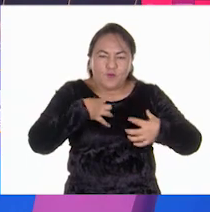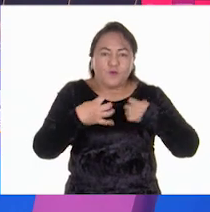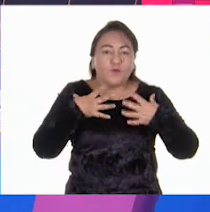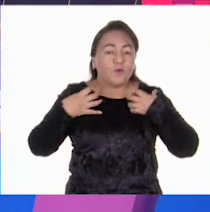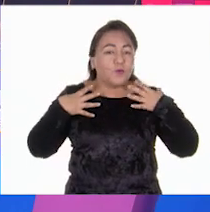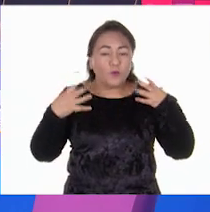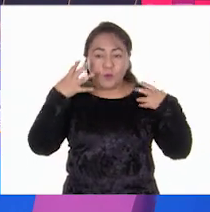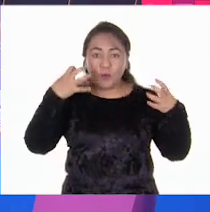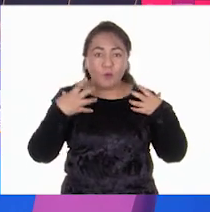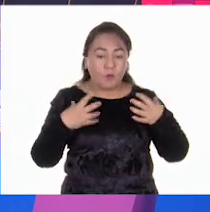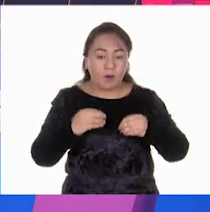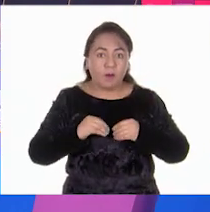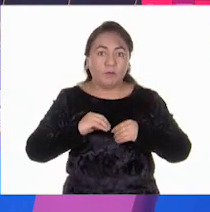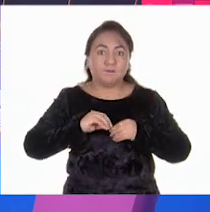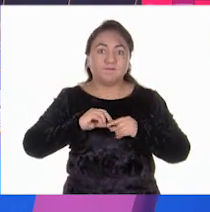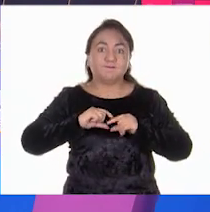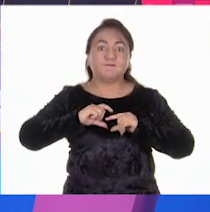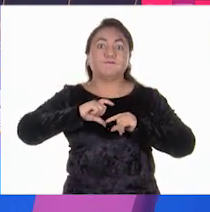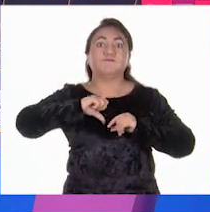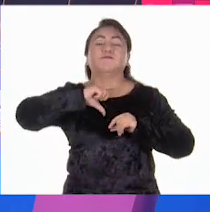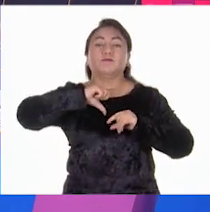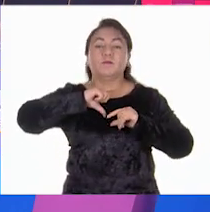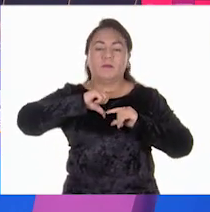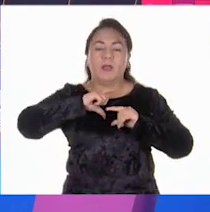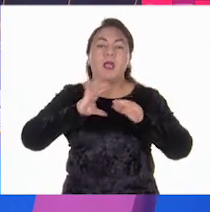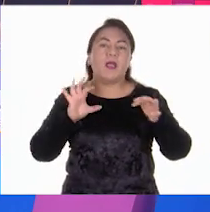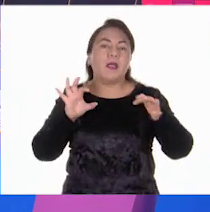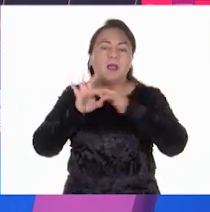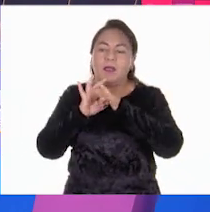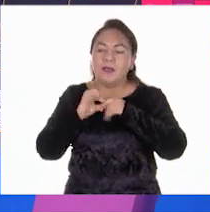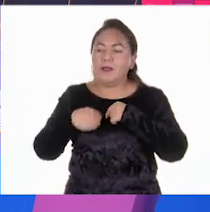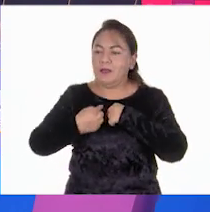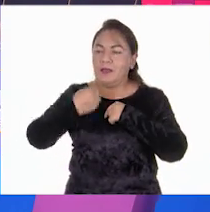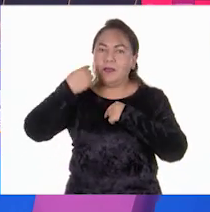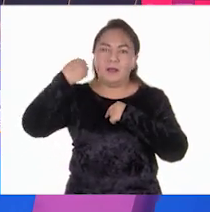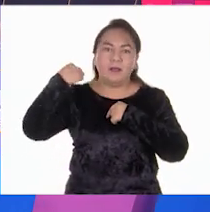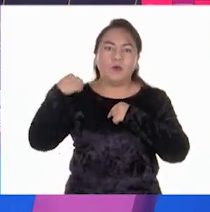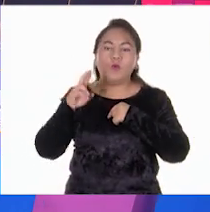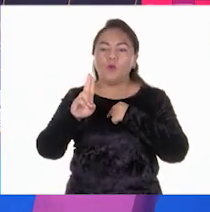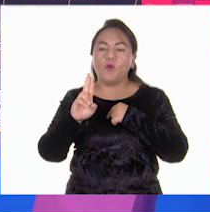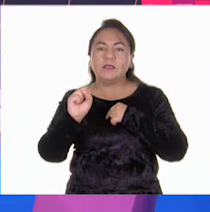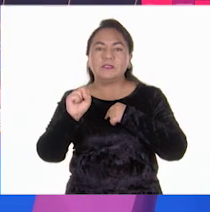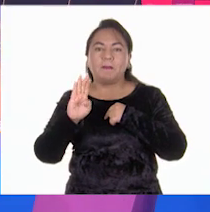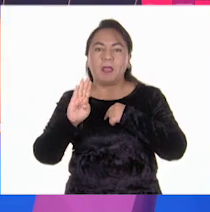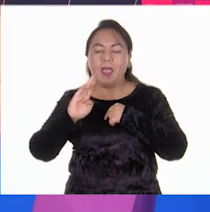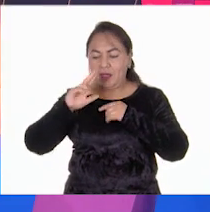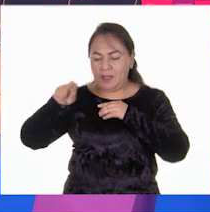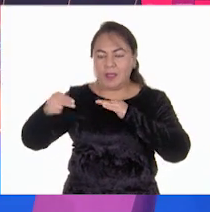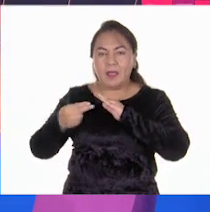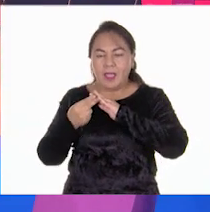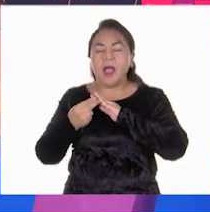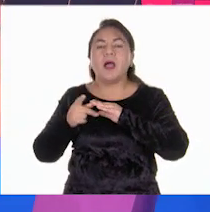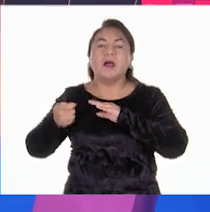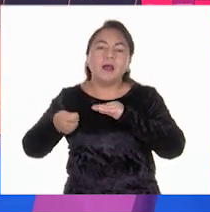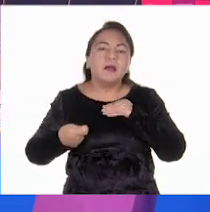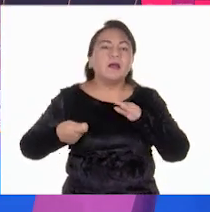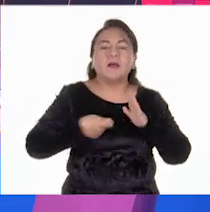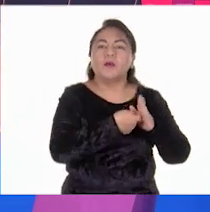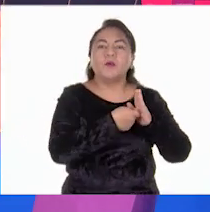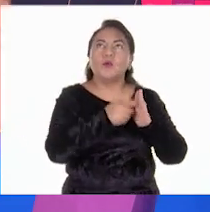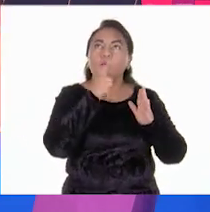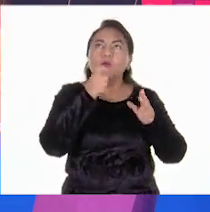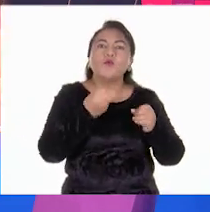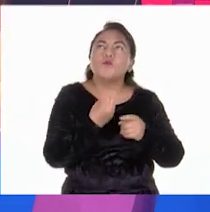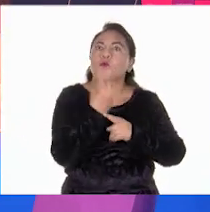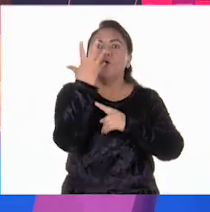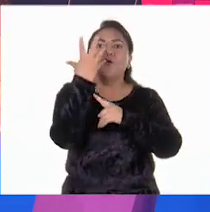que, cuando se llena, se enlaza al concentrador por medio del puerto USB para luego enchufarse a la luz. ¡Haga